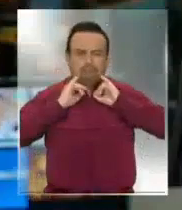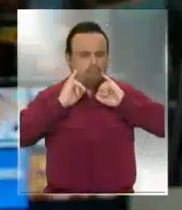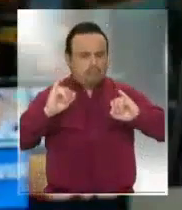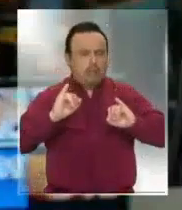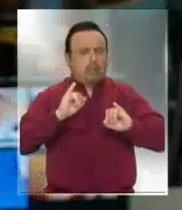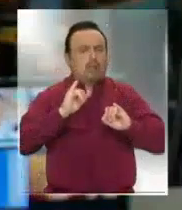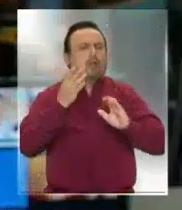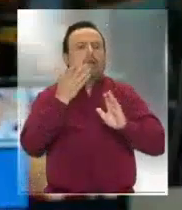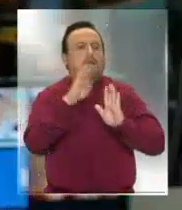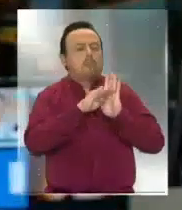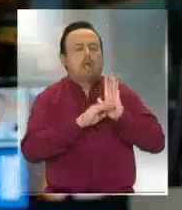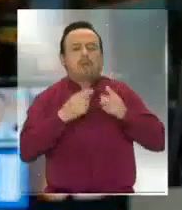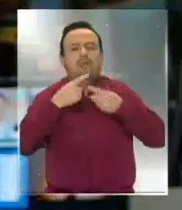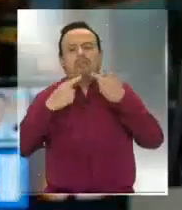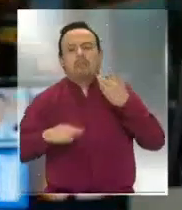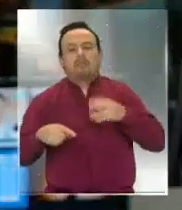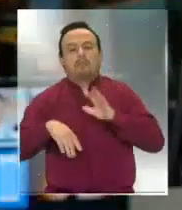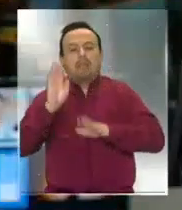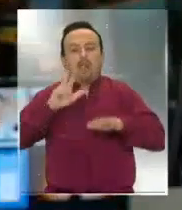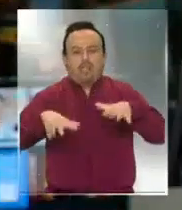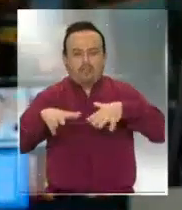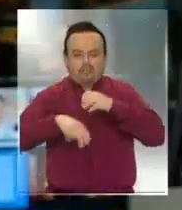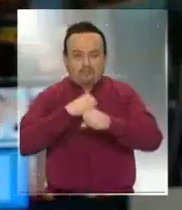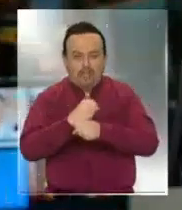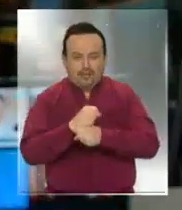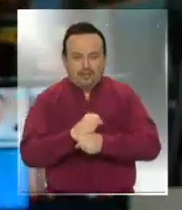transmitir programas para mayores de 18 años.